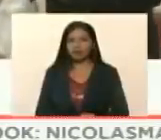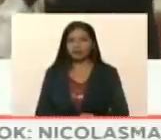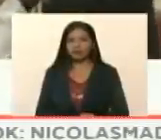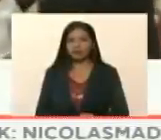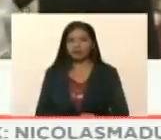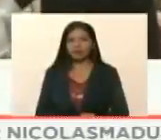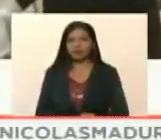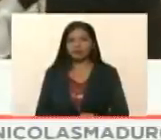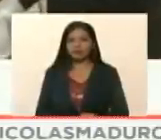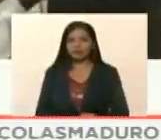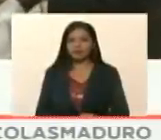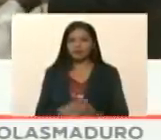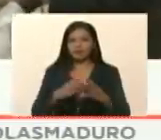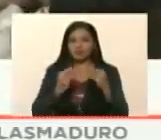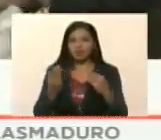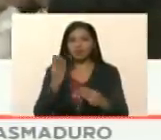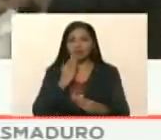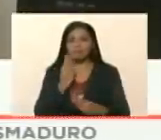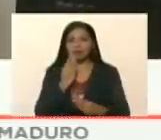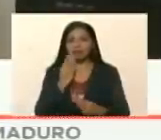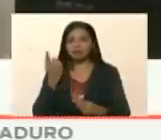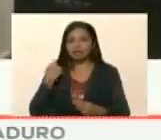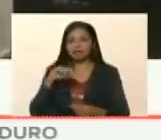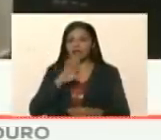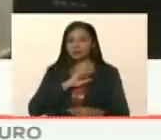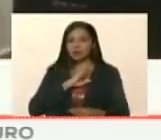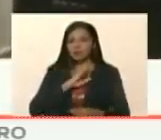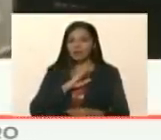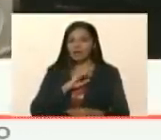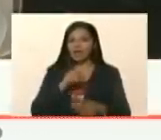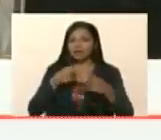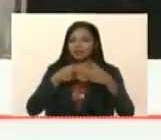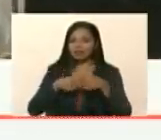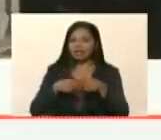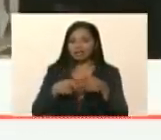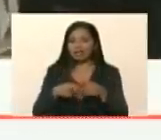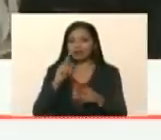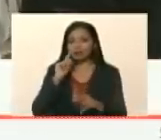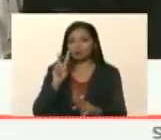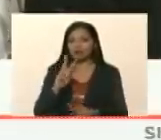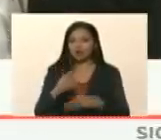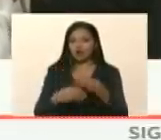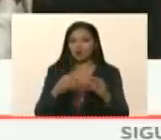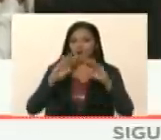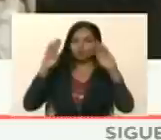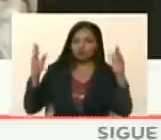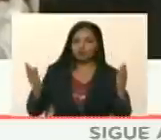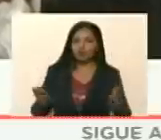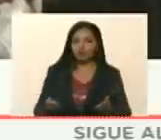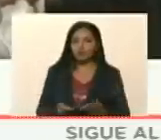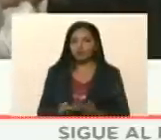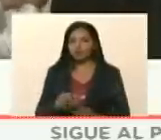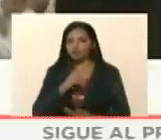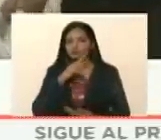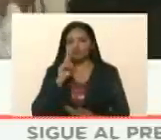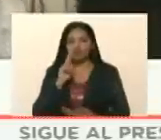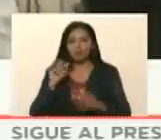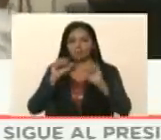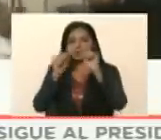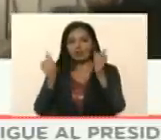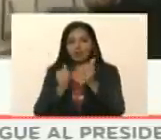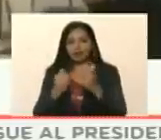Y toda la experiencia que ellos tienen, él tiene un taller famoso en el mundo que se llama El Arte de